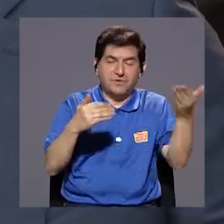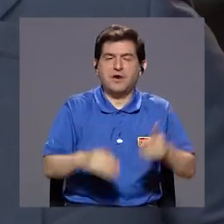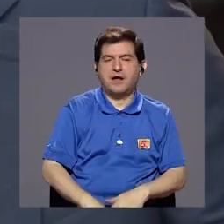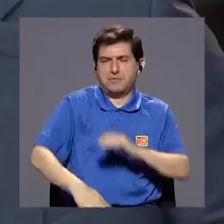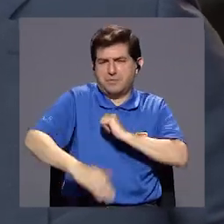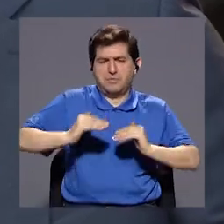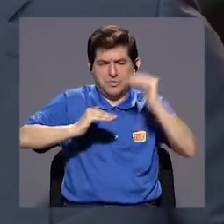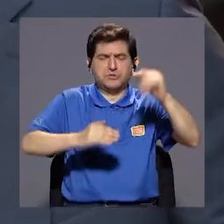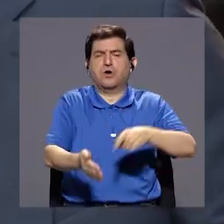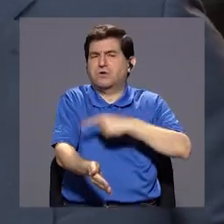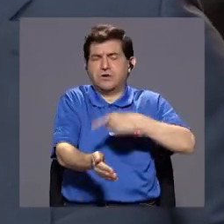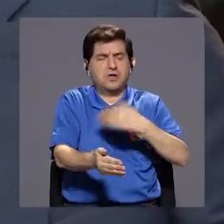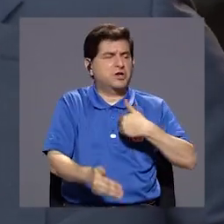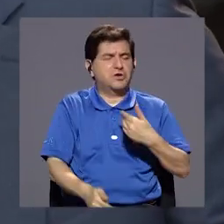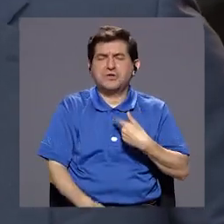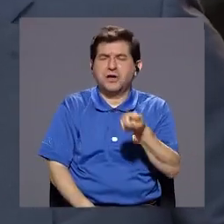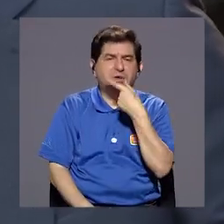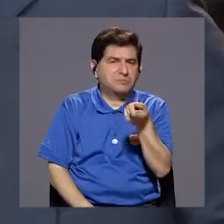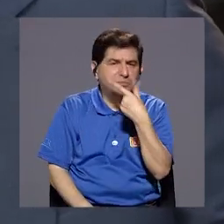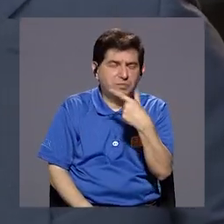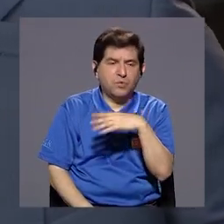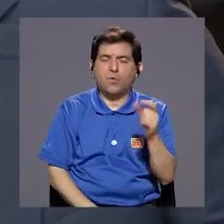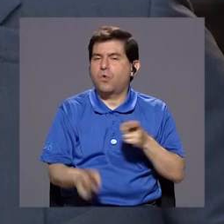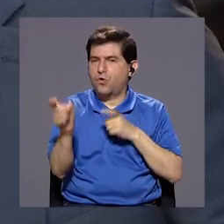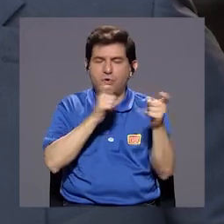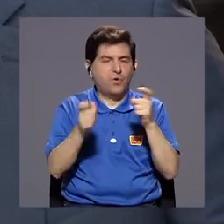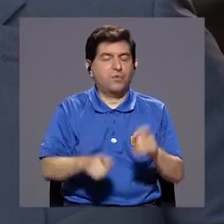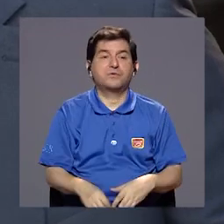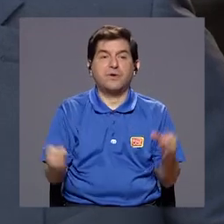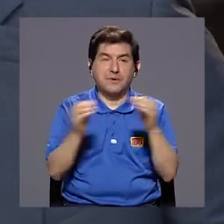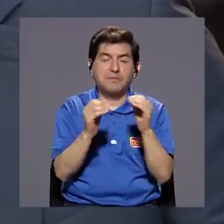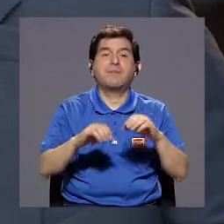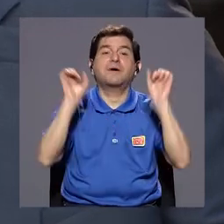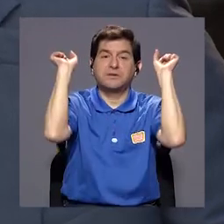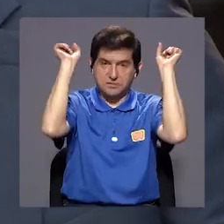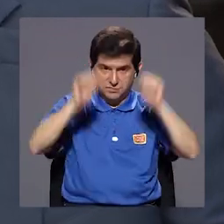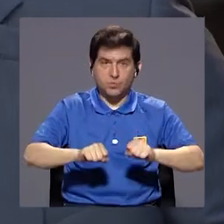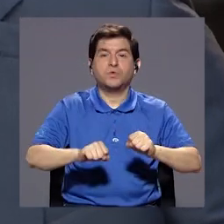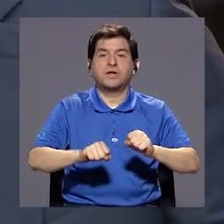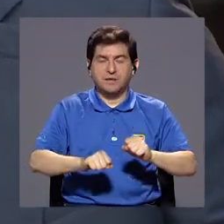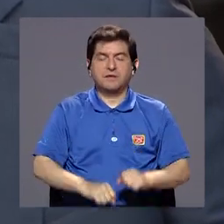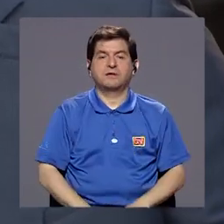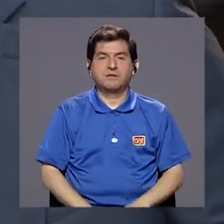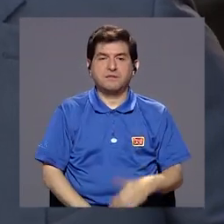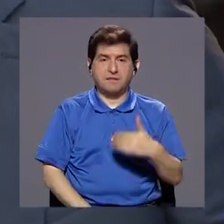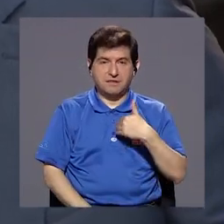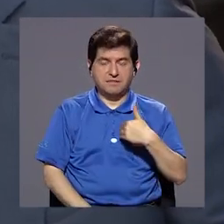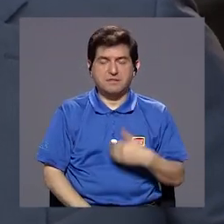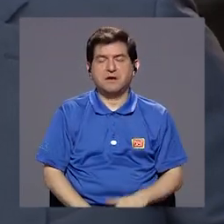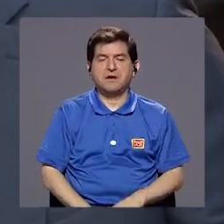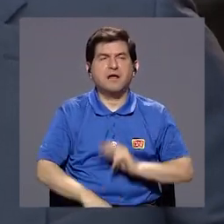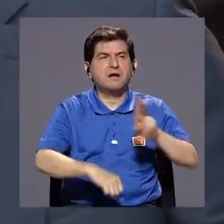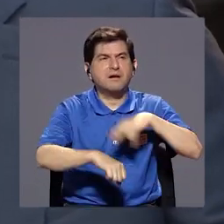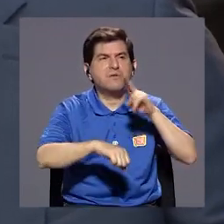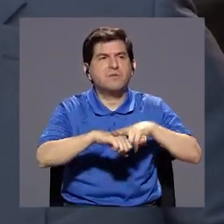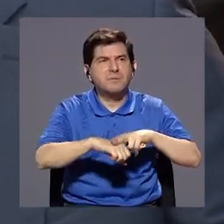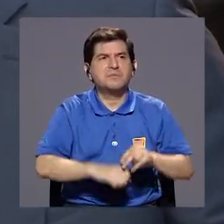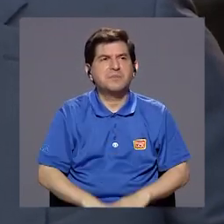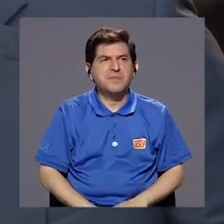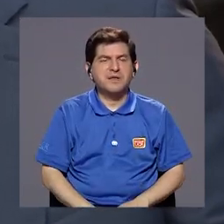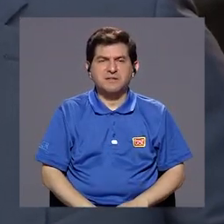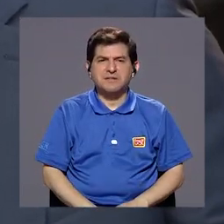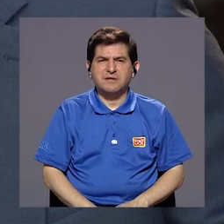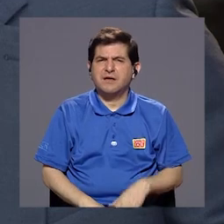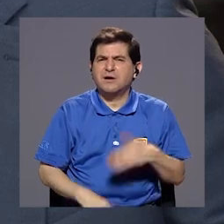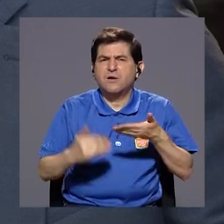si es hipertenso y es diabético y no toma tratamiento o no tiene control médico, tiene mayor probabilidad. En general, en la edad, es más frecuente que se presente